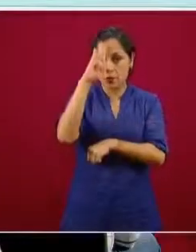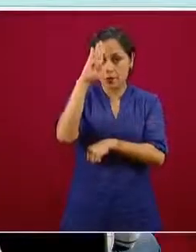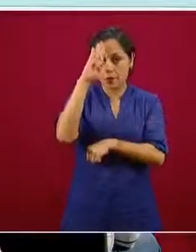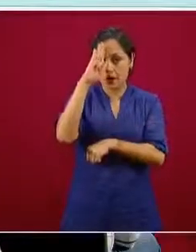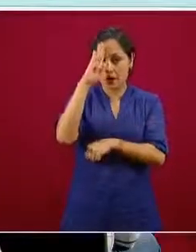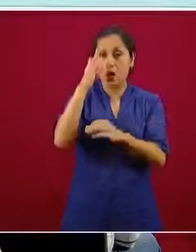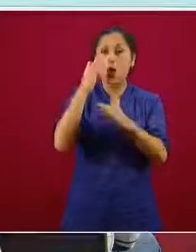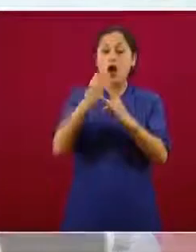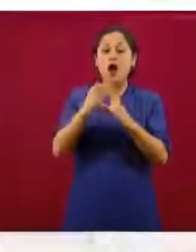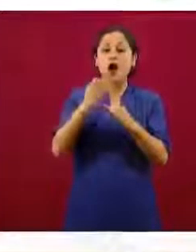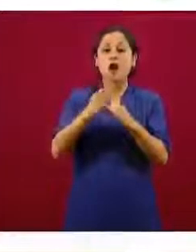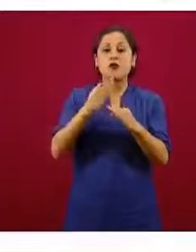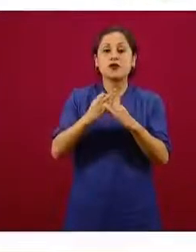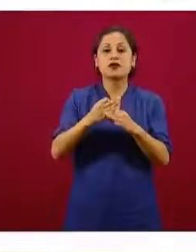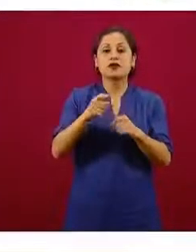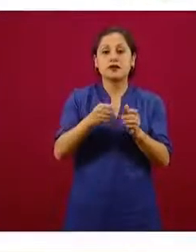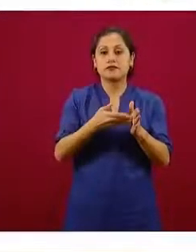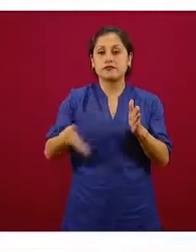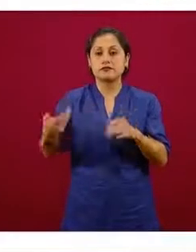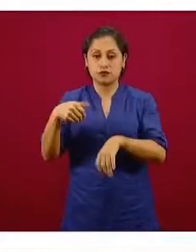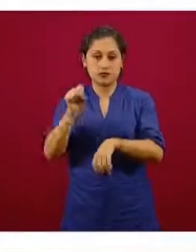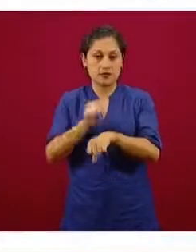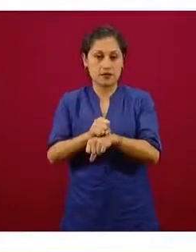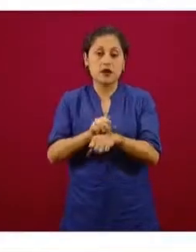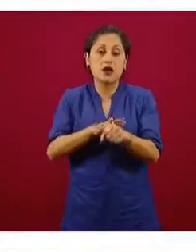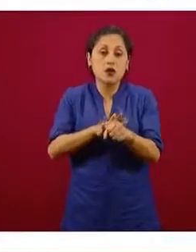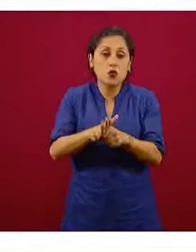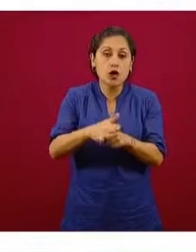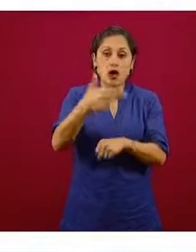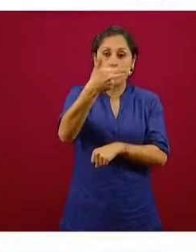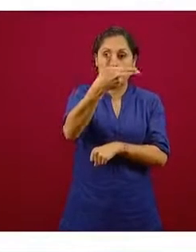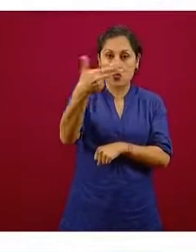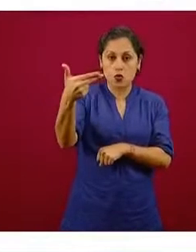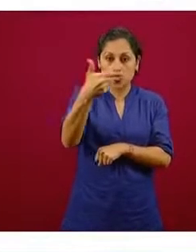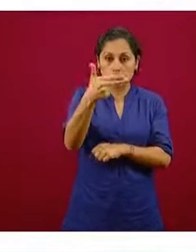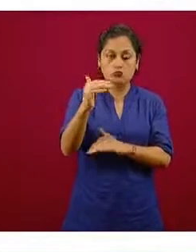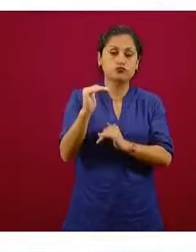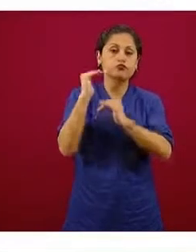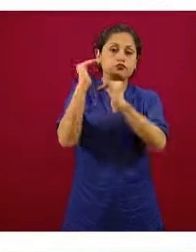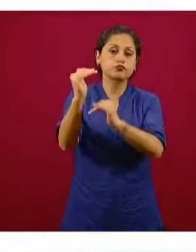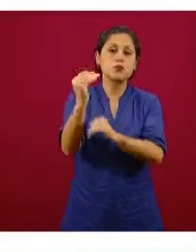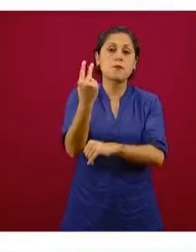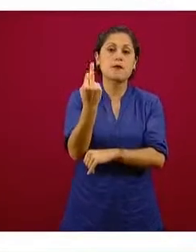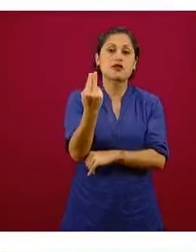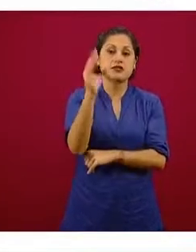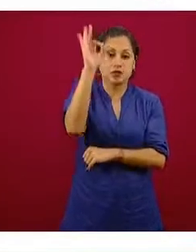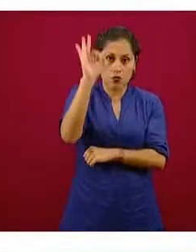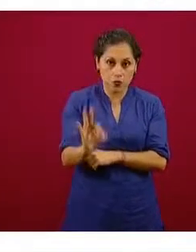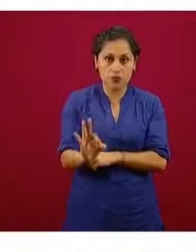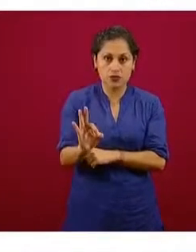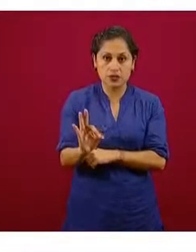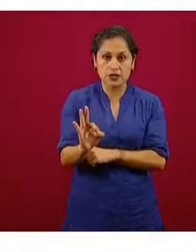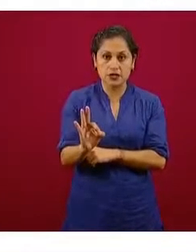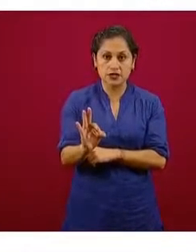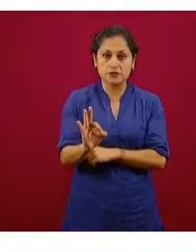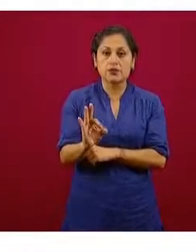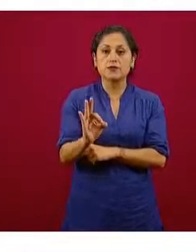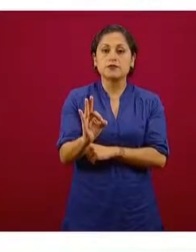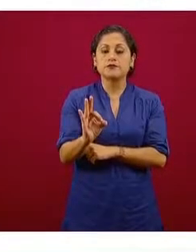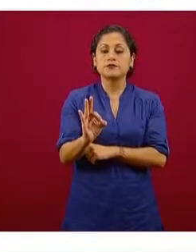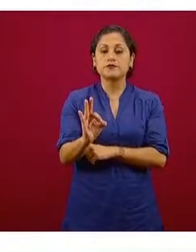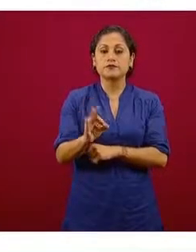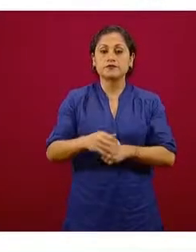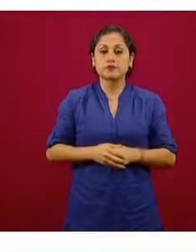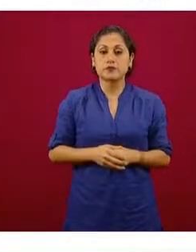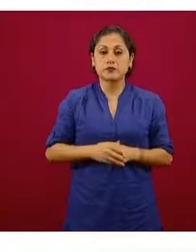estamos durante esta semana. La ocupación hotelera hasta un máximo del 25%, pero no para una reactivación